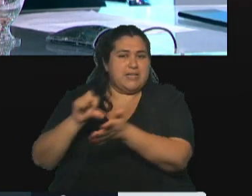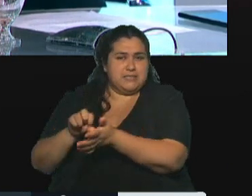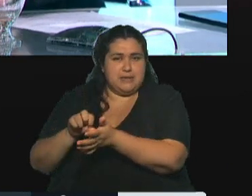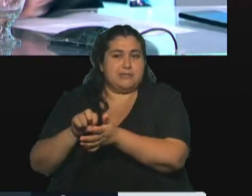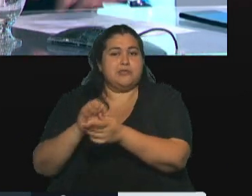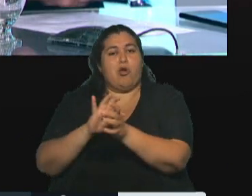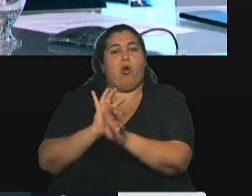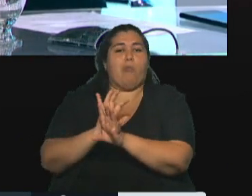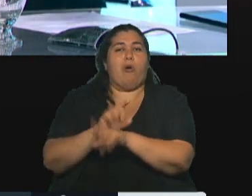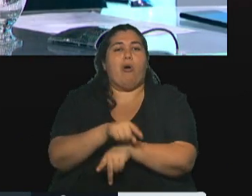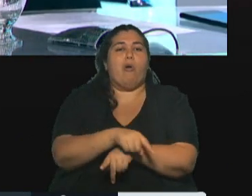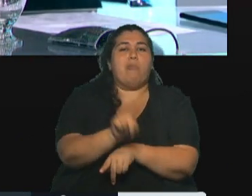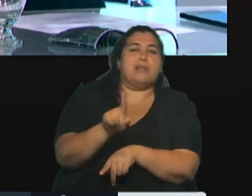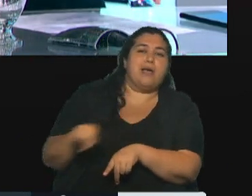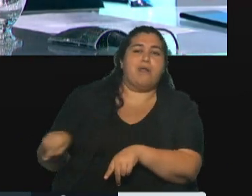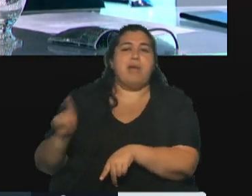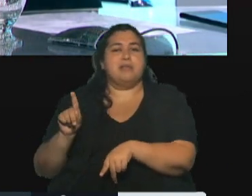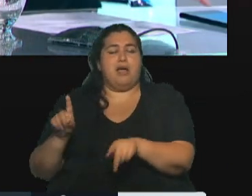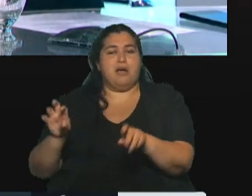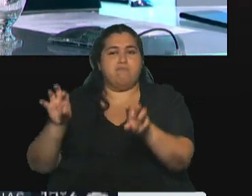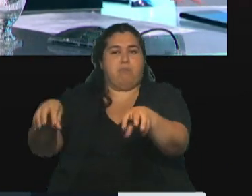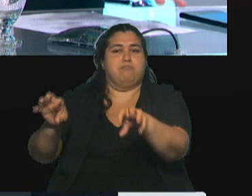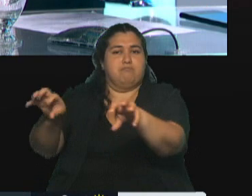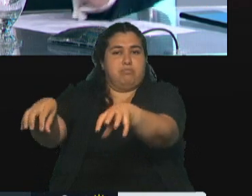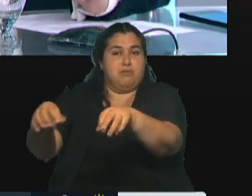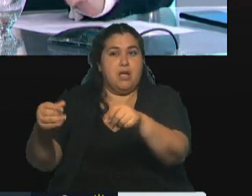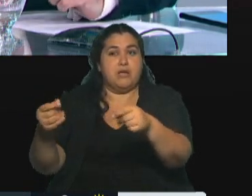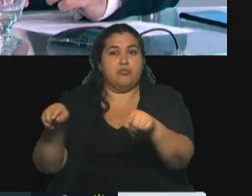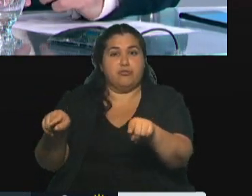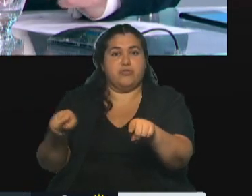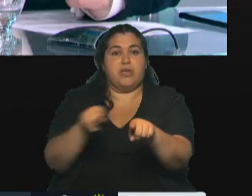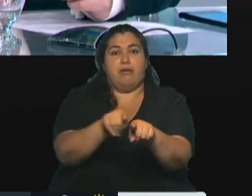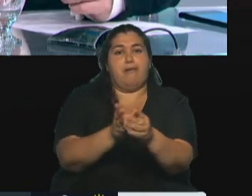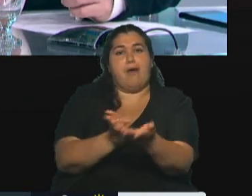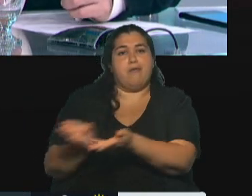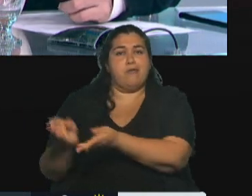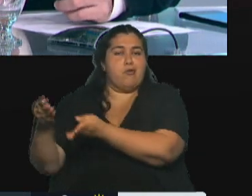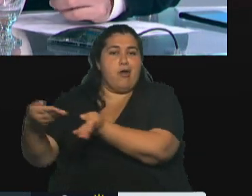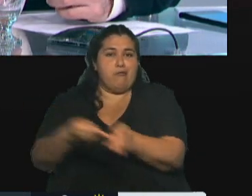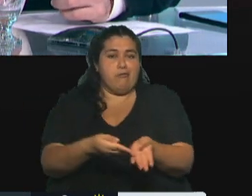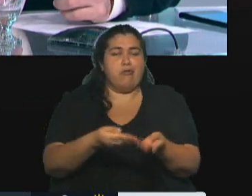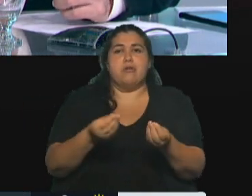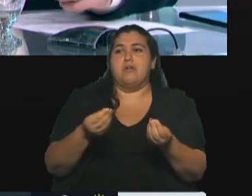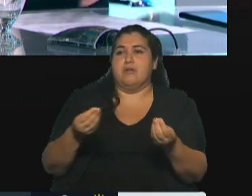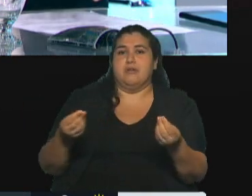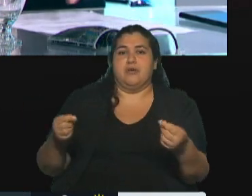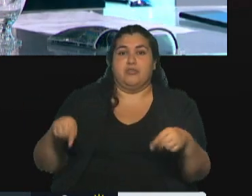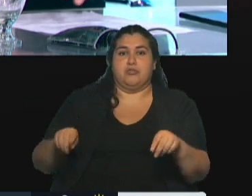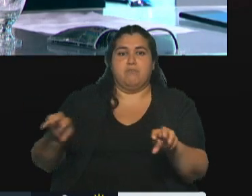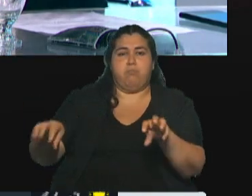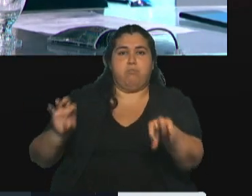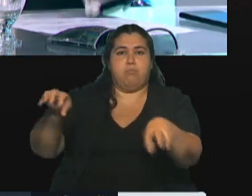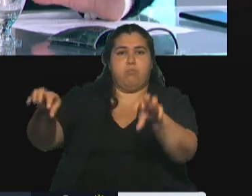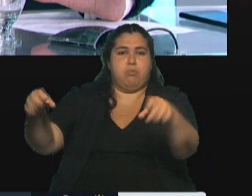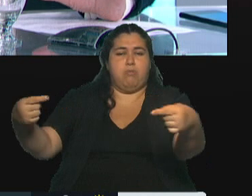la región a partir de estos otros actores que apoyan a cada una de estas potencias y sus propios intereses en la región, pero